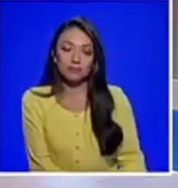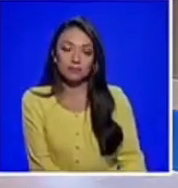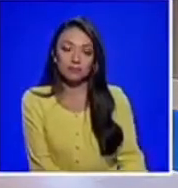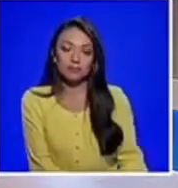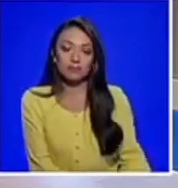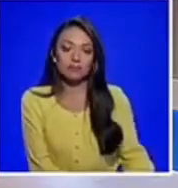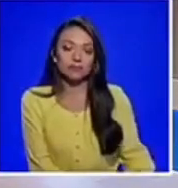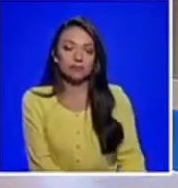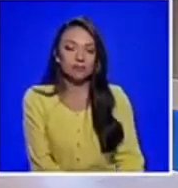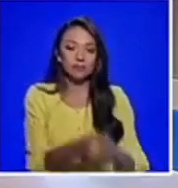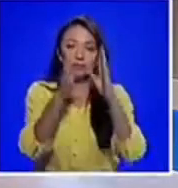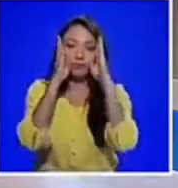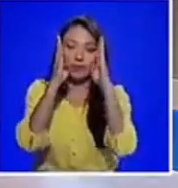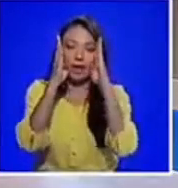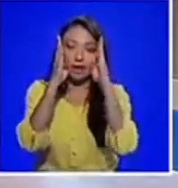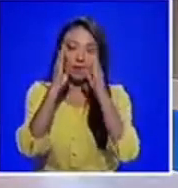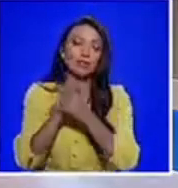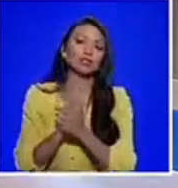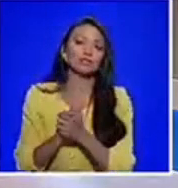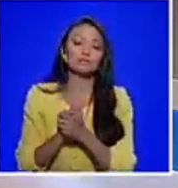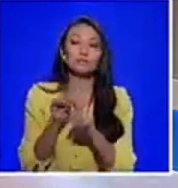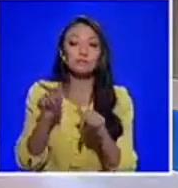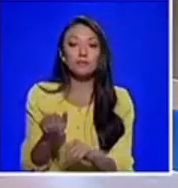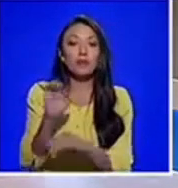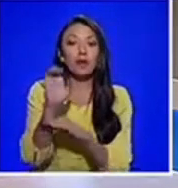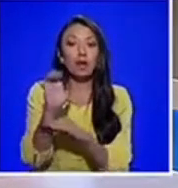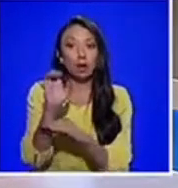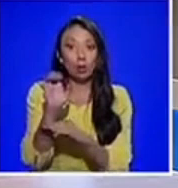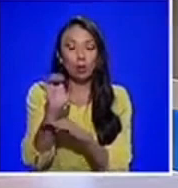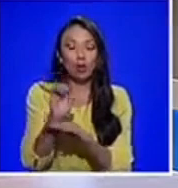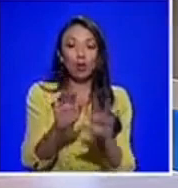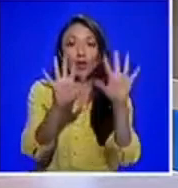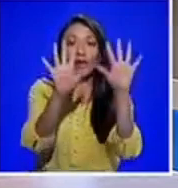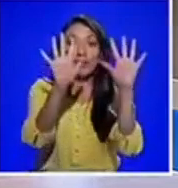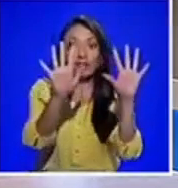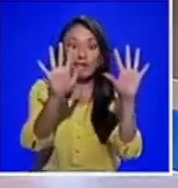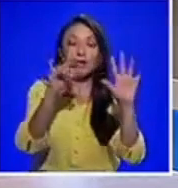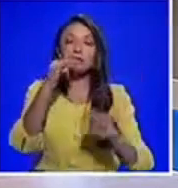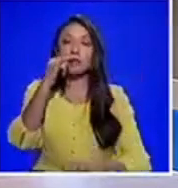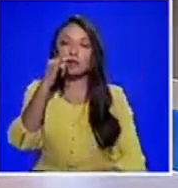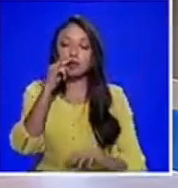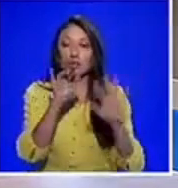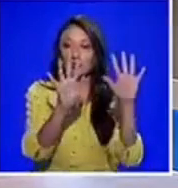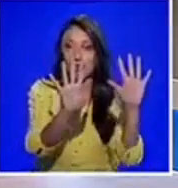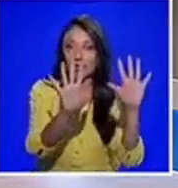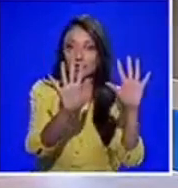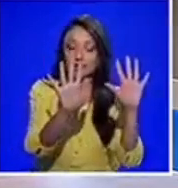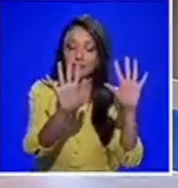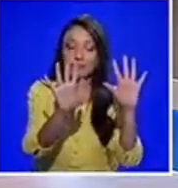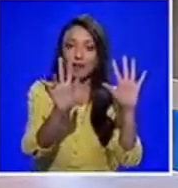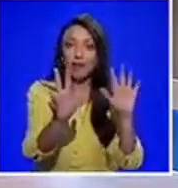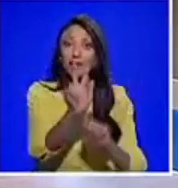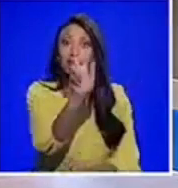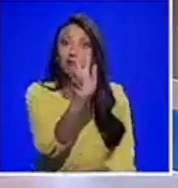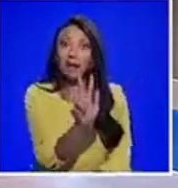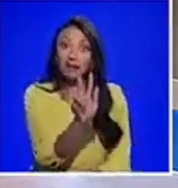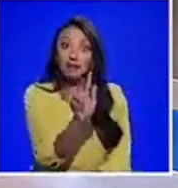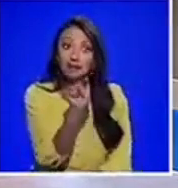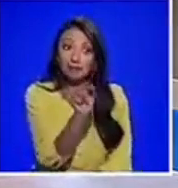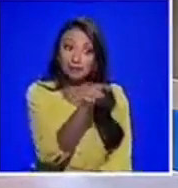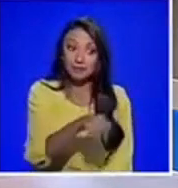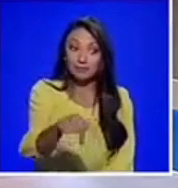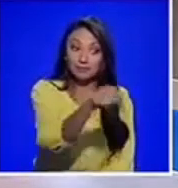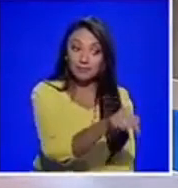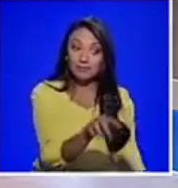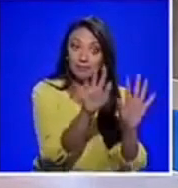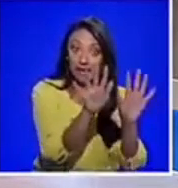Preste mucha atención. En Ecuador, 3 de cada 10 niños tienen desnutrición crónica infantil. Hace